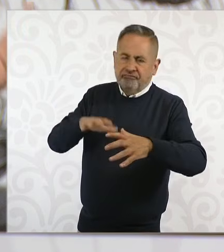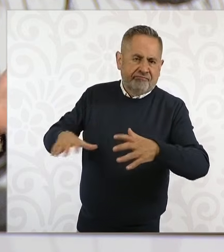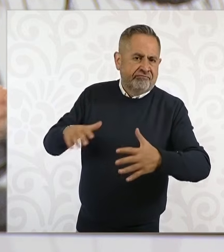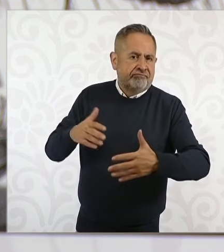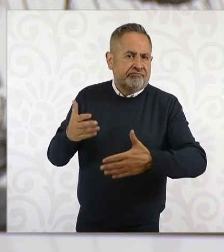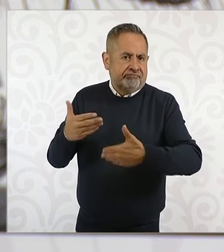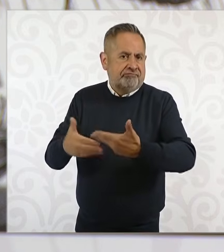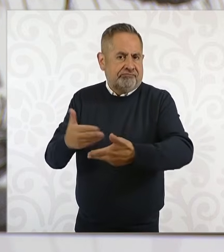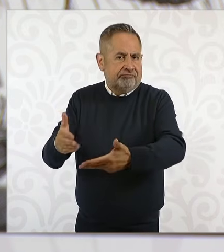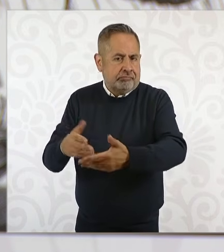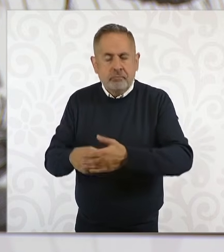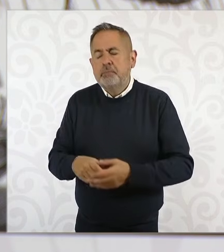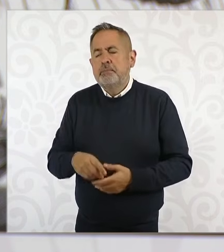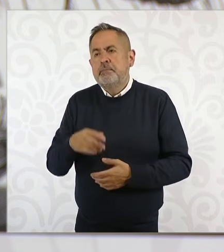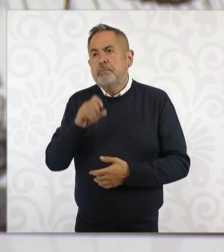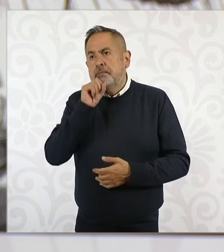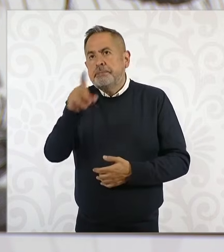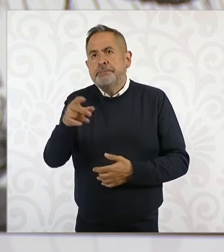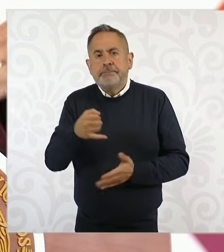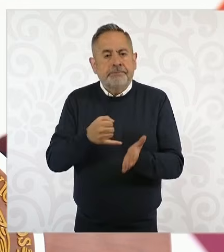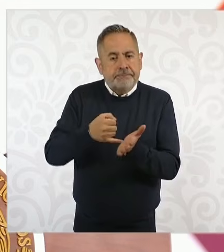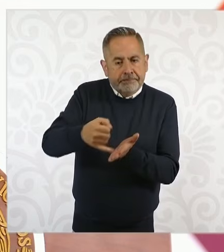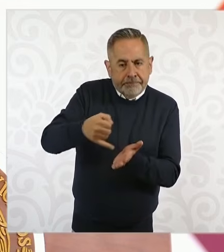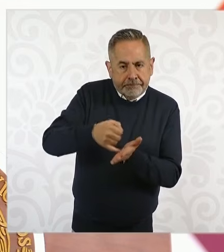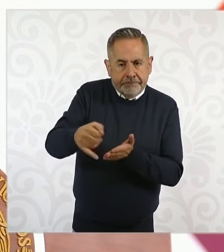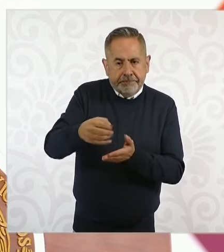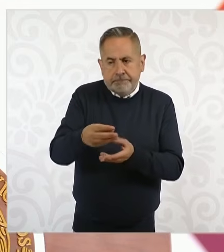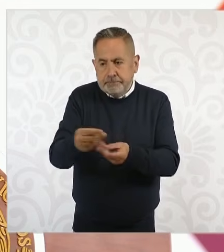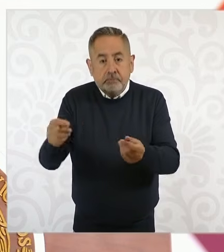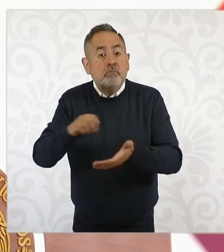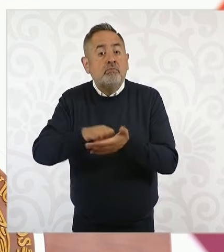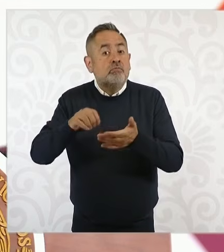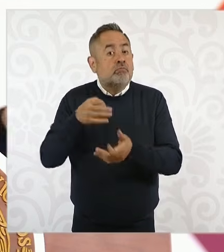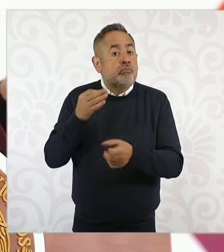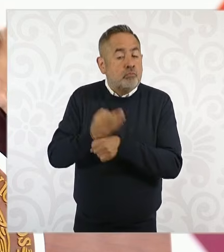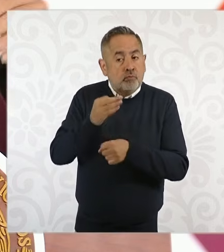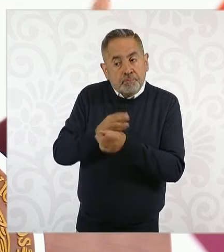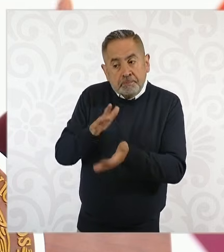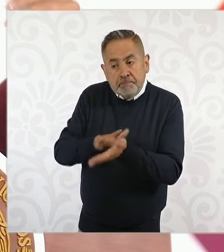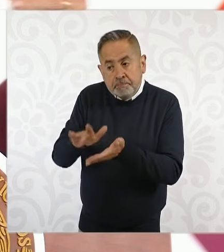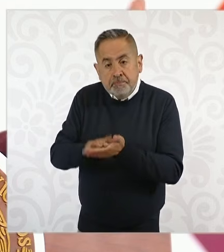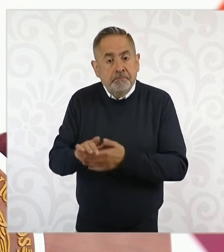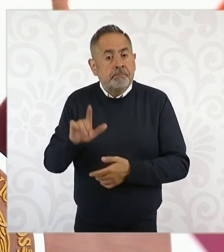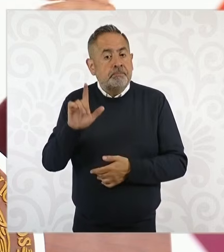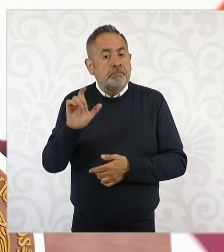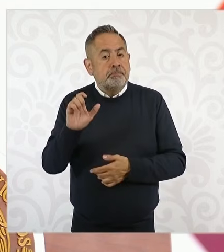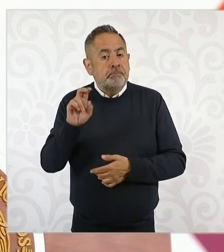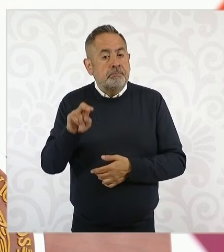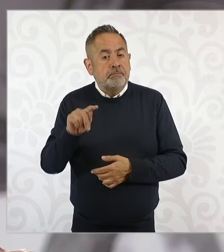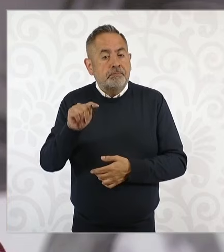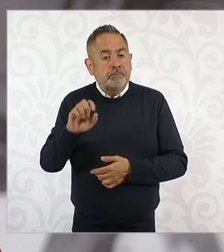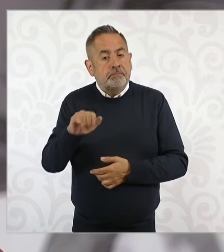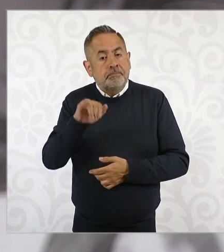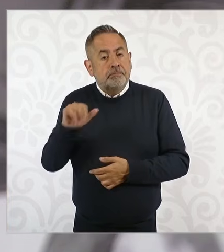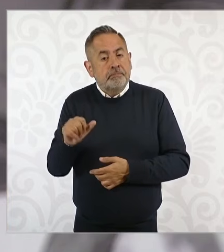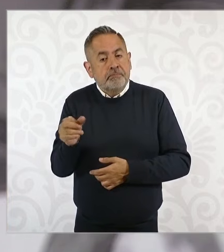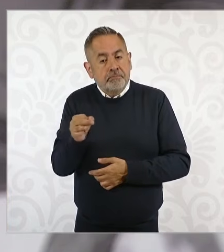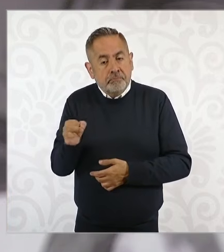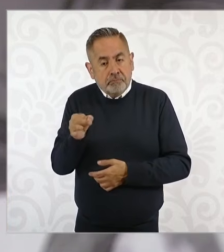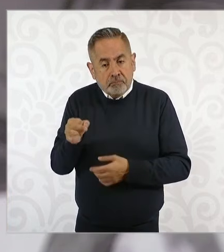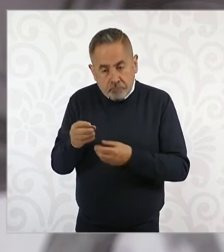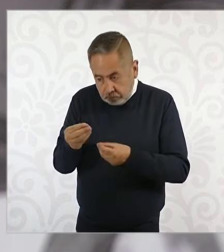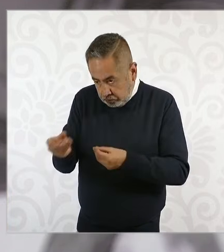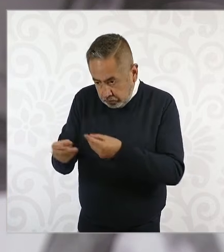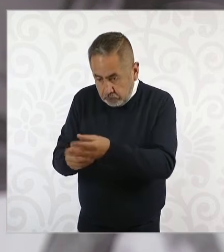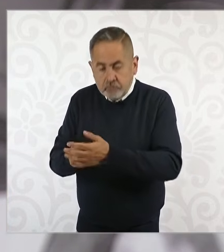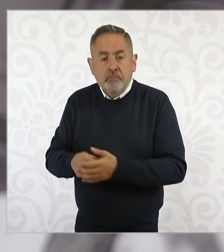actividades productivas en el campo. Estamos apoyando la producción de lenteja, por ejemplo, y se está apoyando la producción de